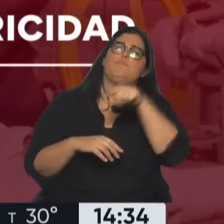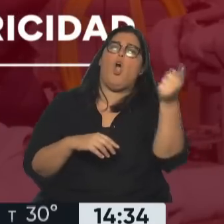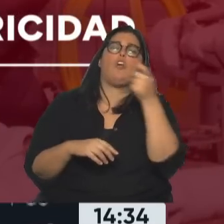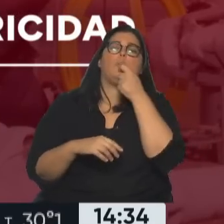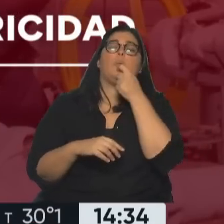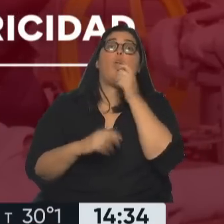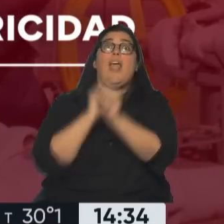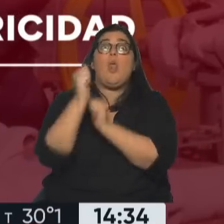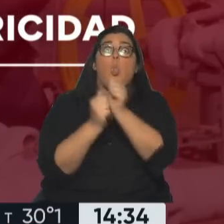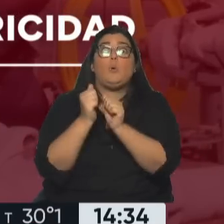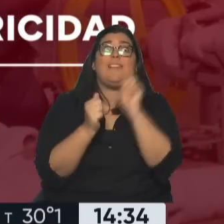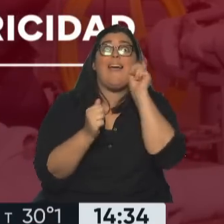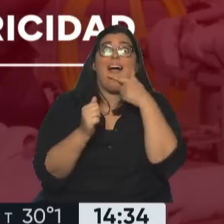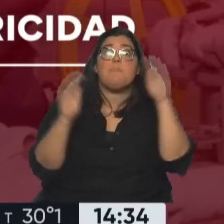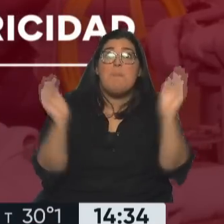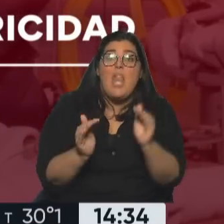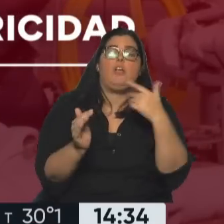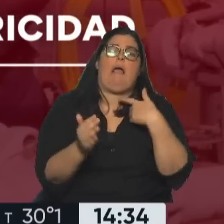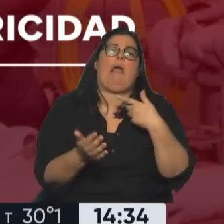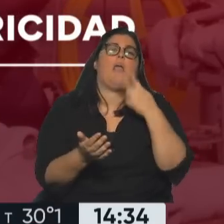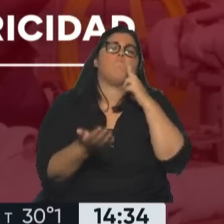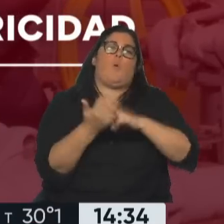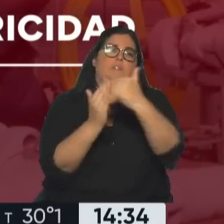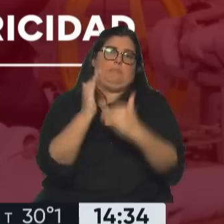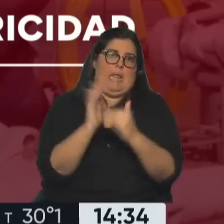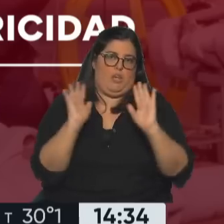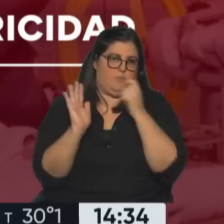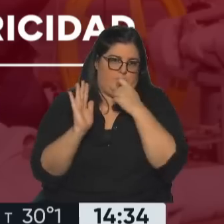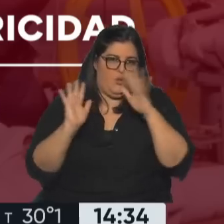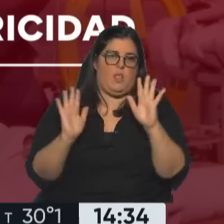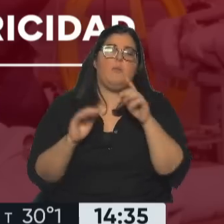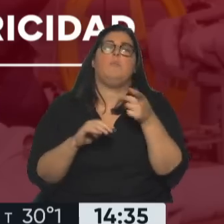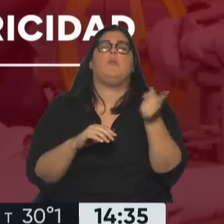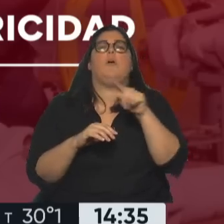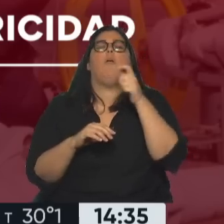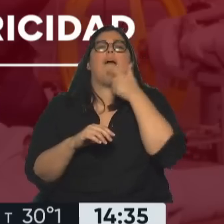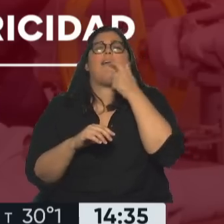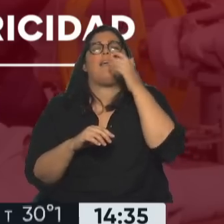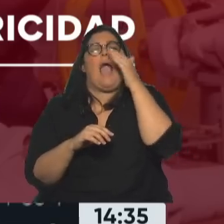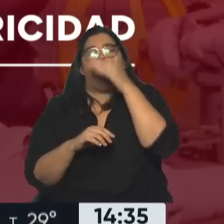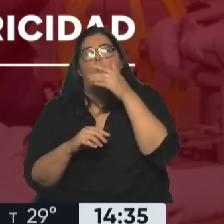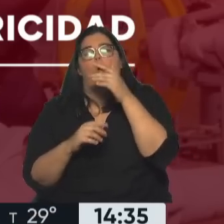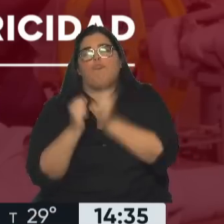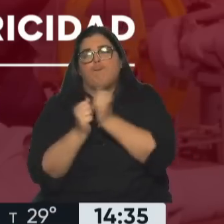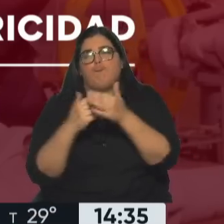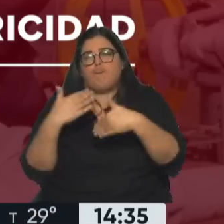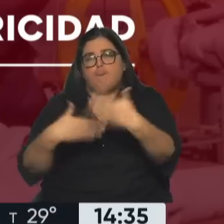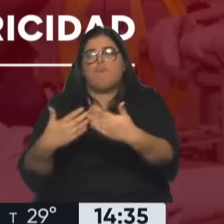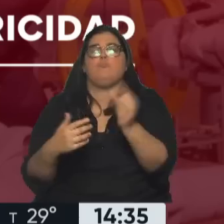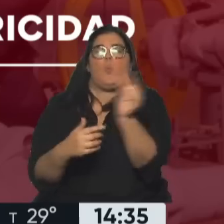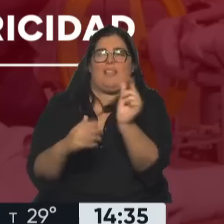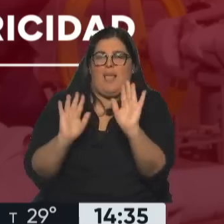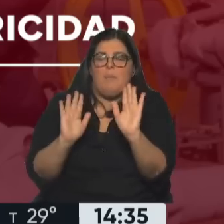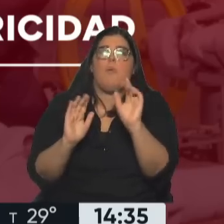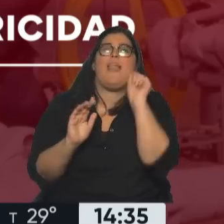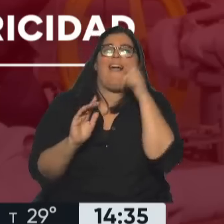para las industrias que usen menos gas, la generación de electricidad en centrales de carbón y durante un periodo de transición para disminuir el